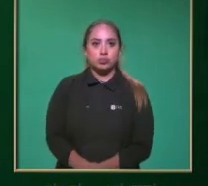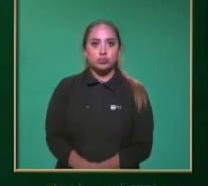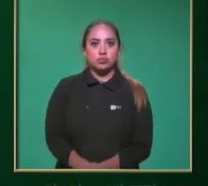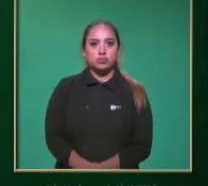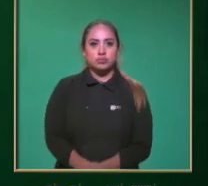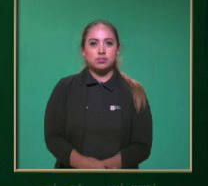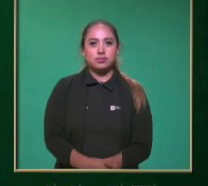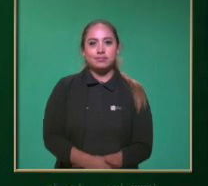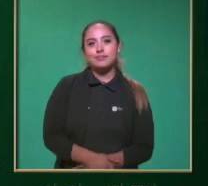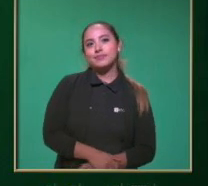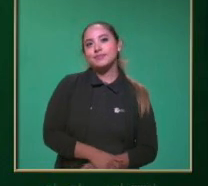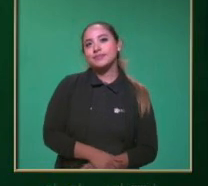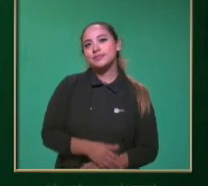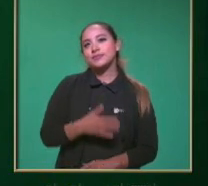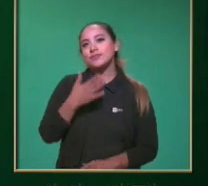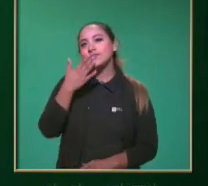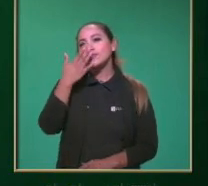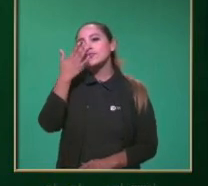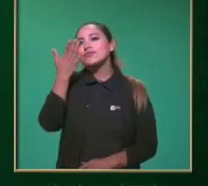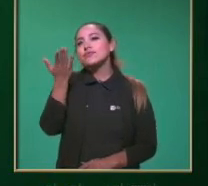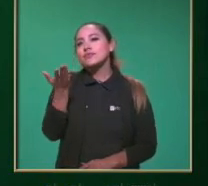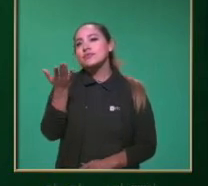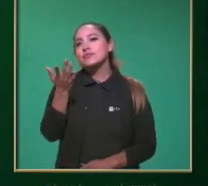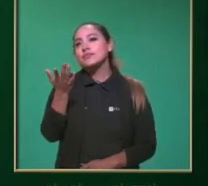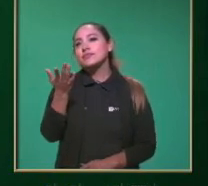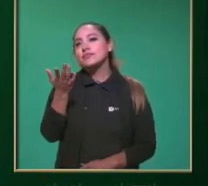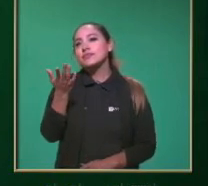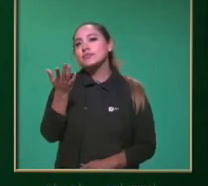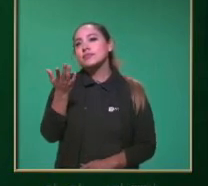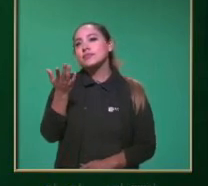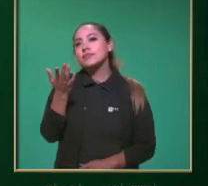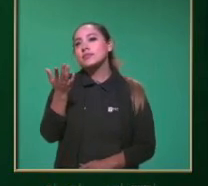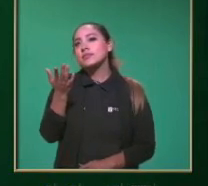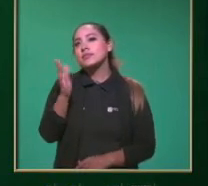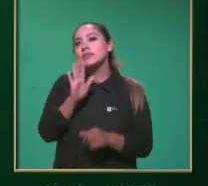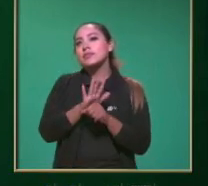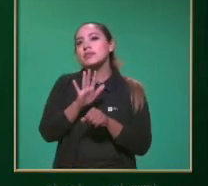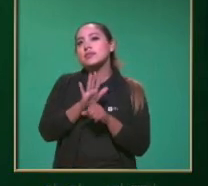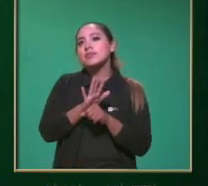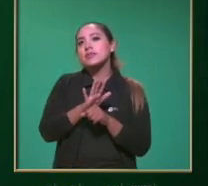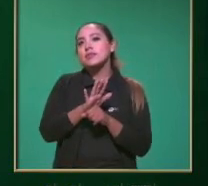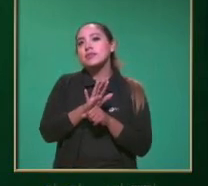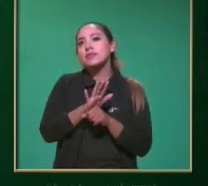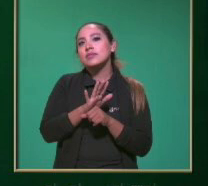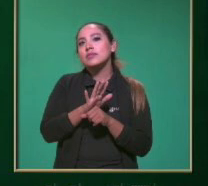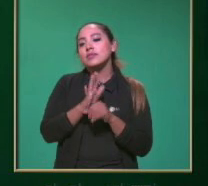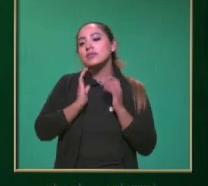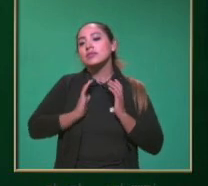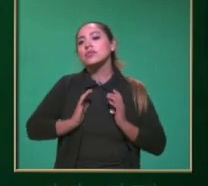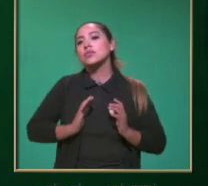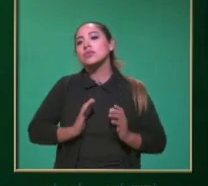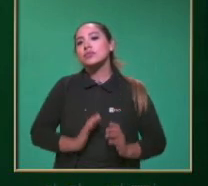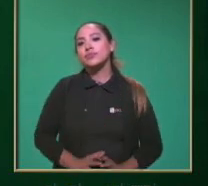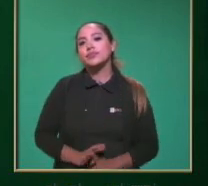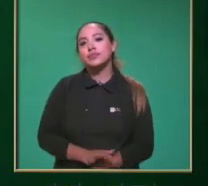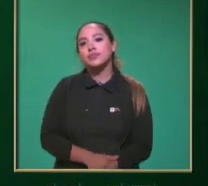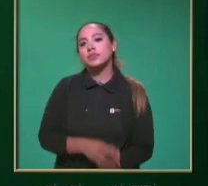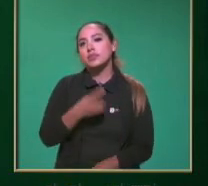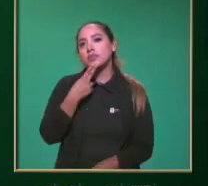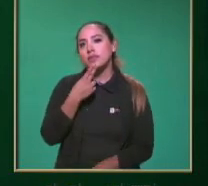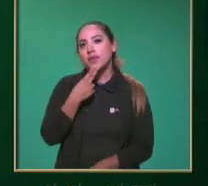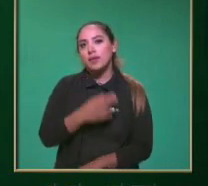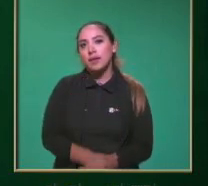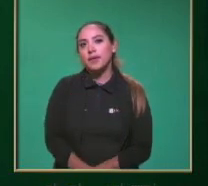el olfato, el sentido del olfato, ¿qué parte de nuestro cuerpo utilizamos? Utilizamos